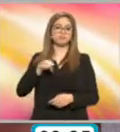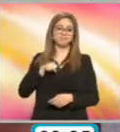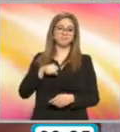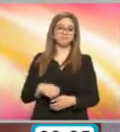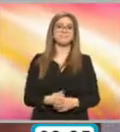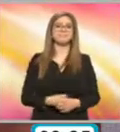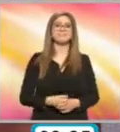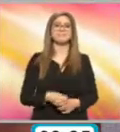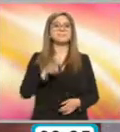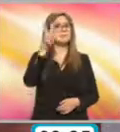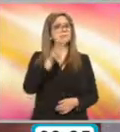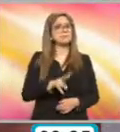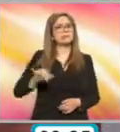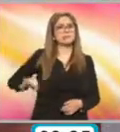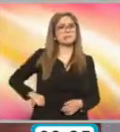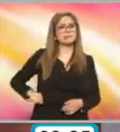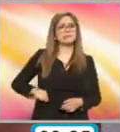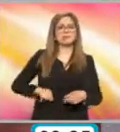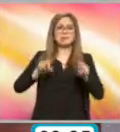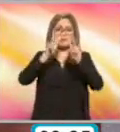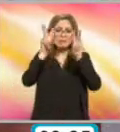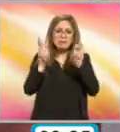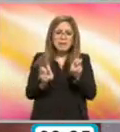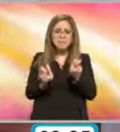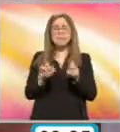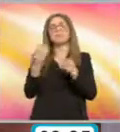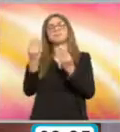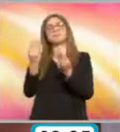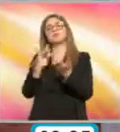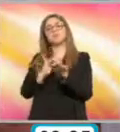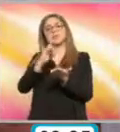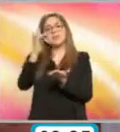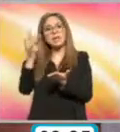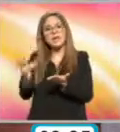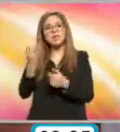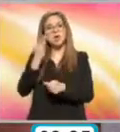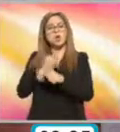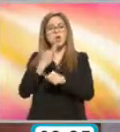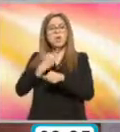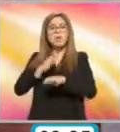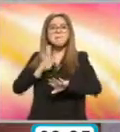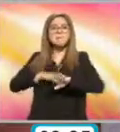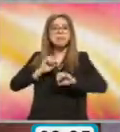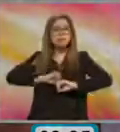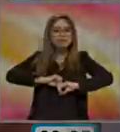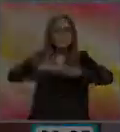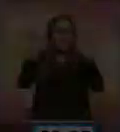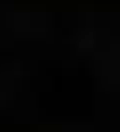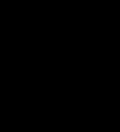el tema, licenciado. Sí, sin duda. Y pues bueno, pues muchísimas gracias por No, al aclararnos un contrario, un gusto poquito estar aquí. más la Gracias, Rick. mente con estos temas.